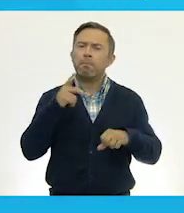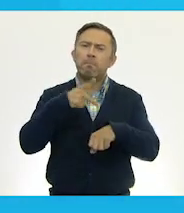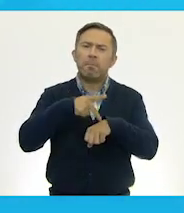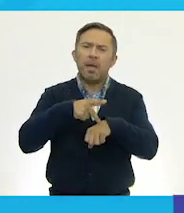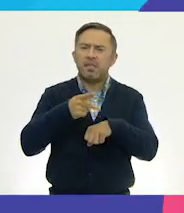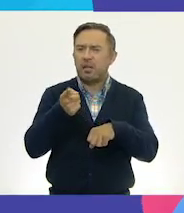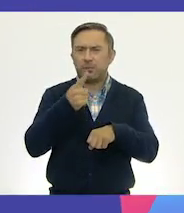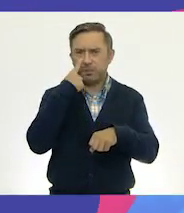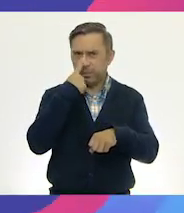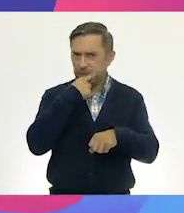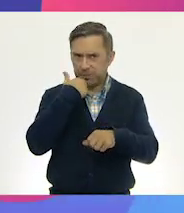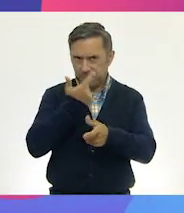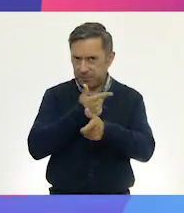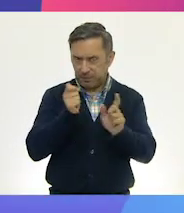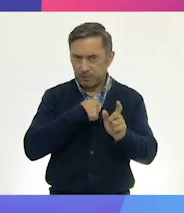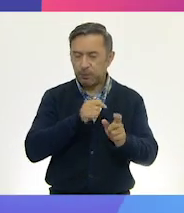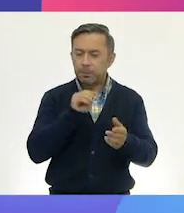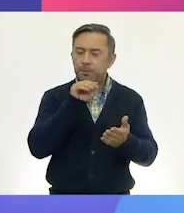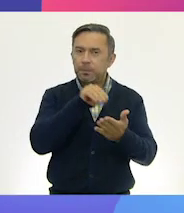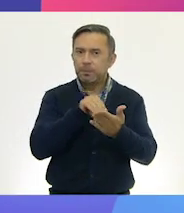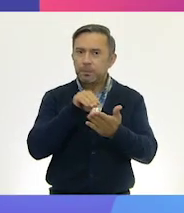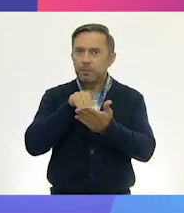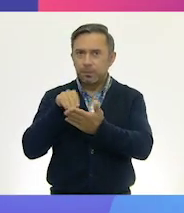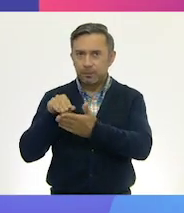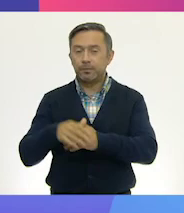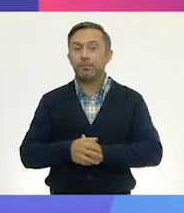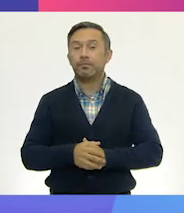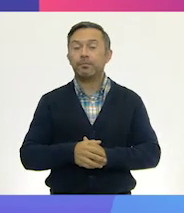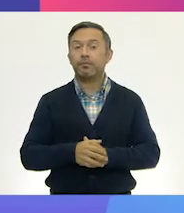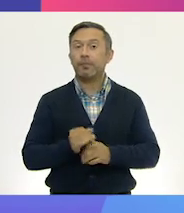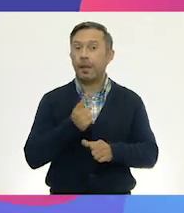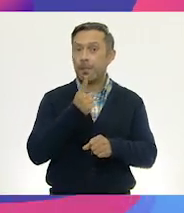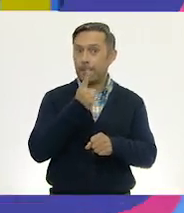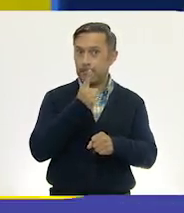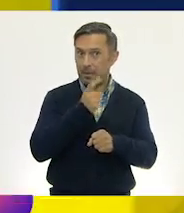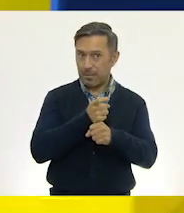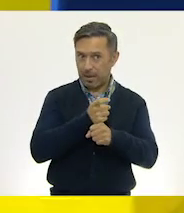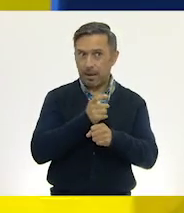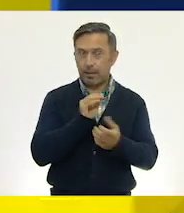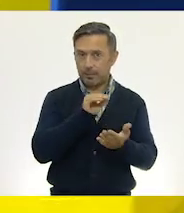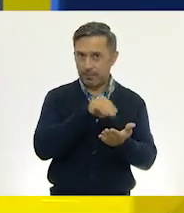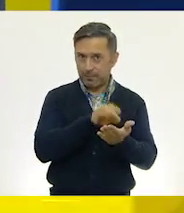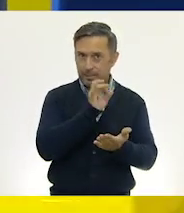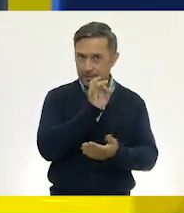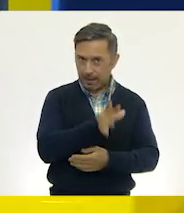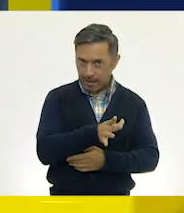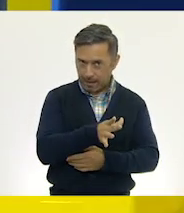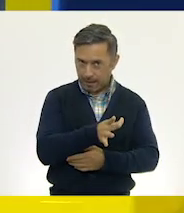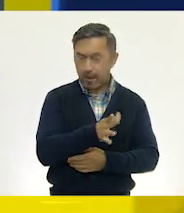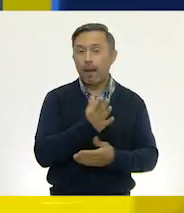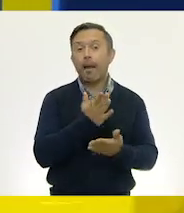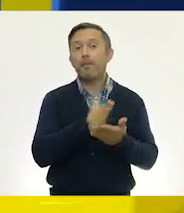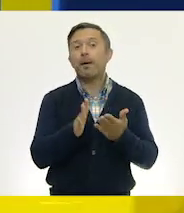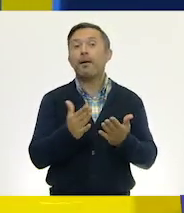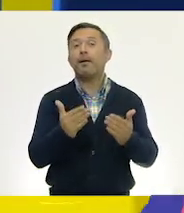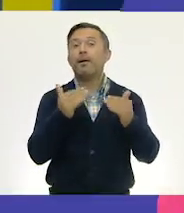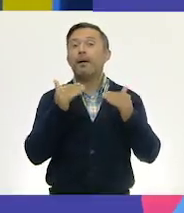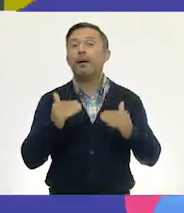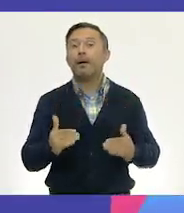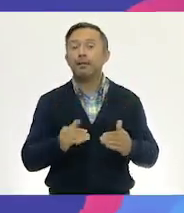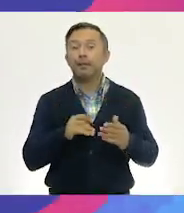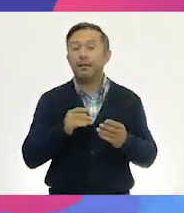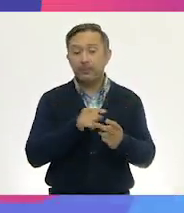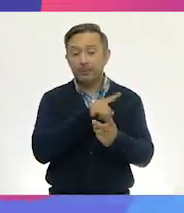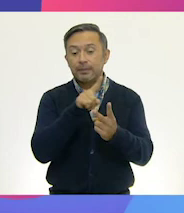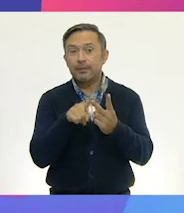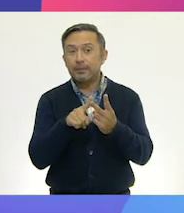entonces representada la primera. Yo también, ¿de acuerdo? Ya tengo la primera. Voy con la segunda. Aquí está. ¿Cuántos